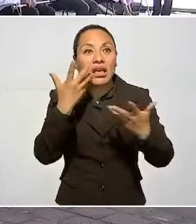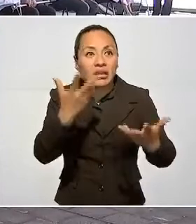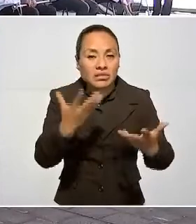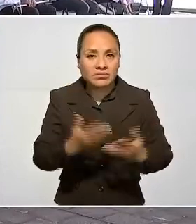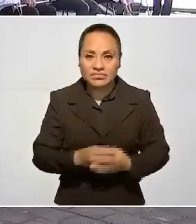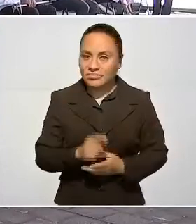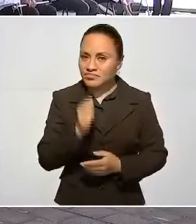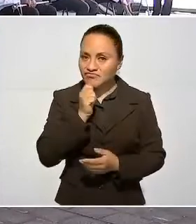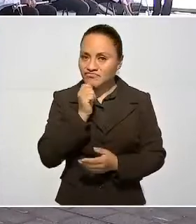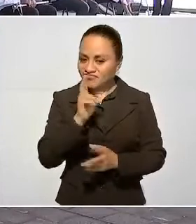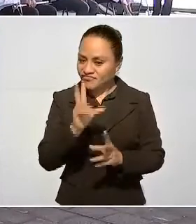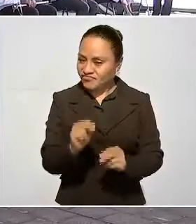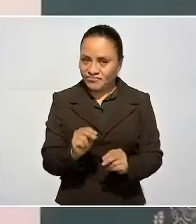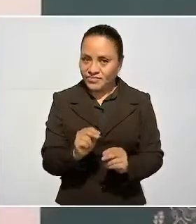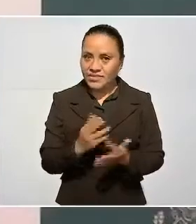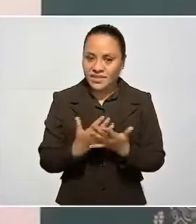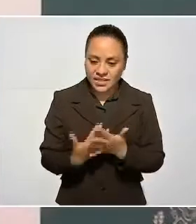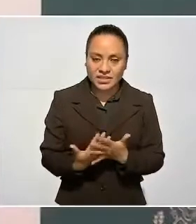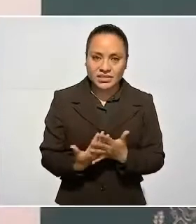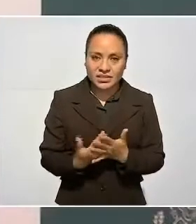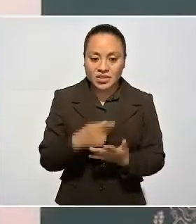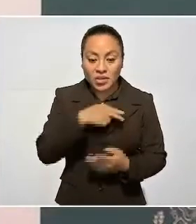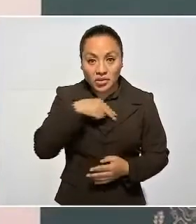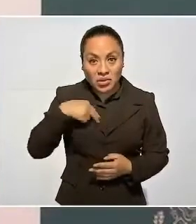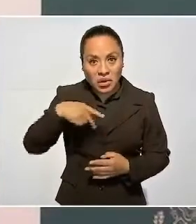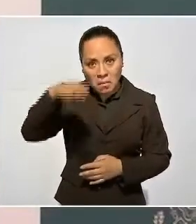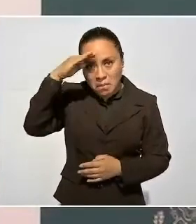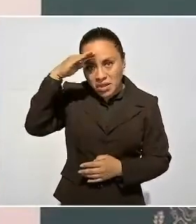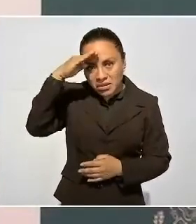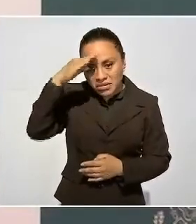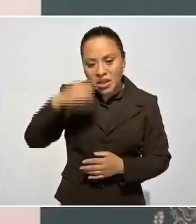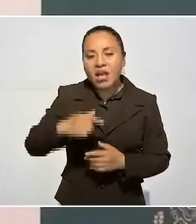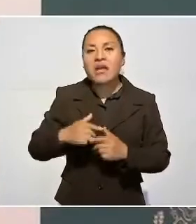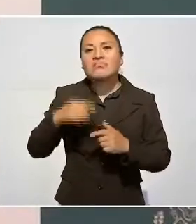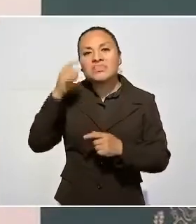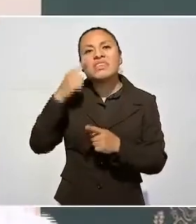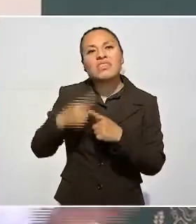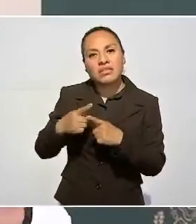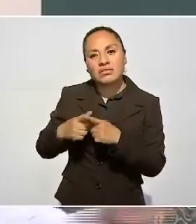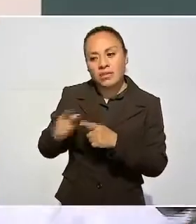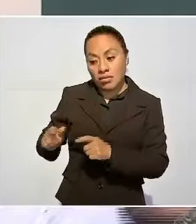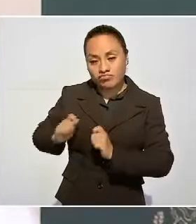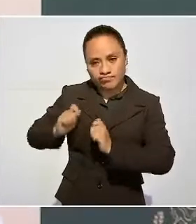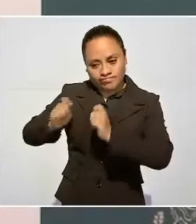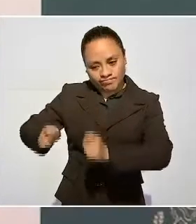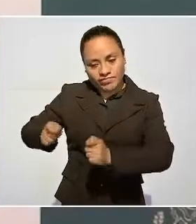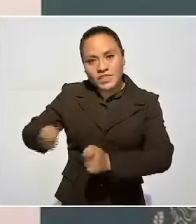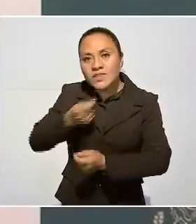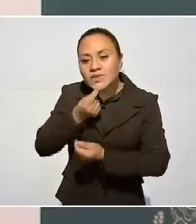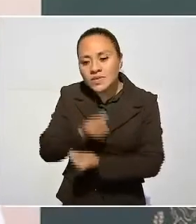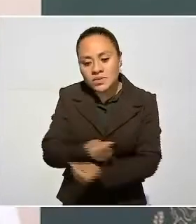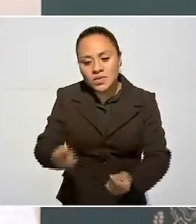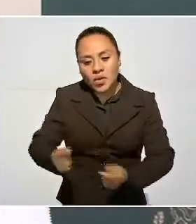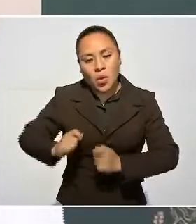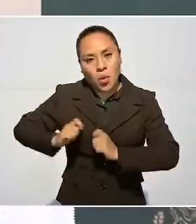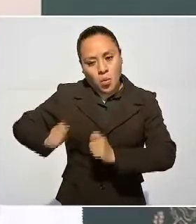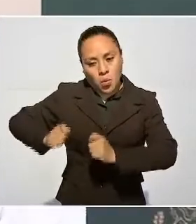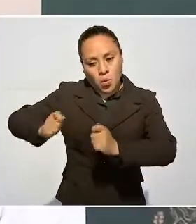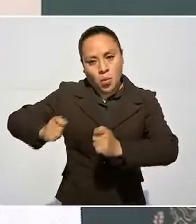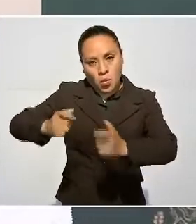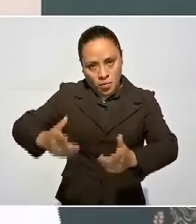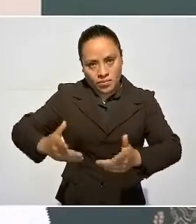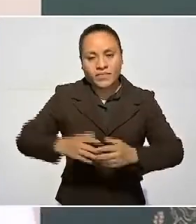decimos que nosotros pensamos en las próximas generaciones, no en las próximas